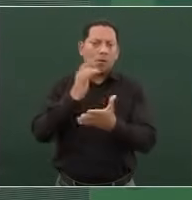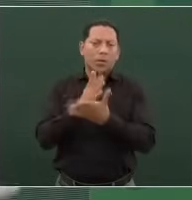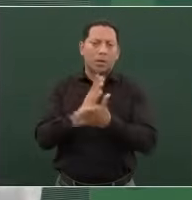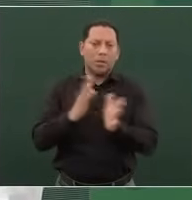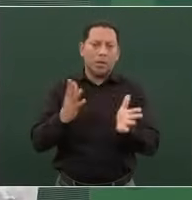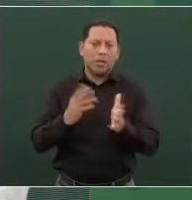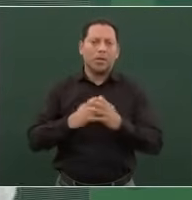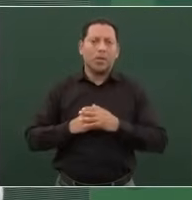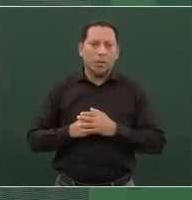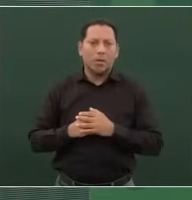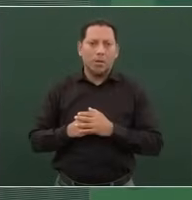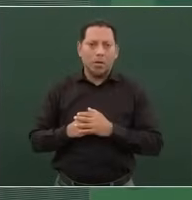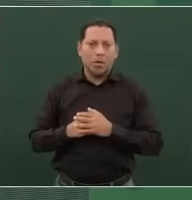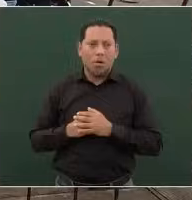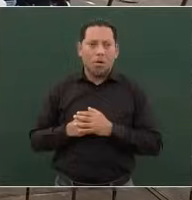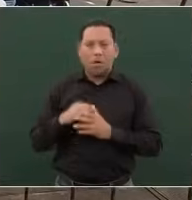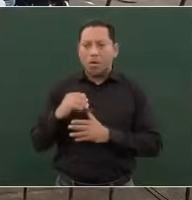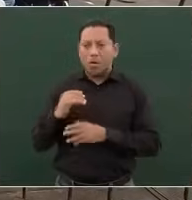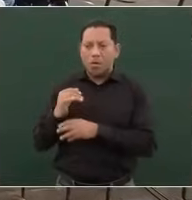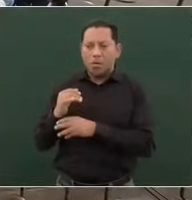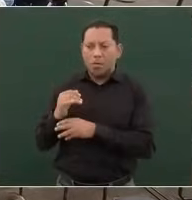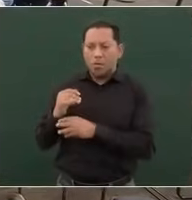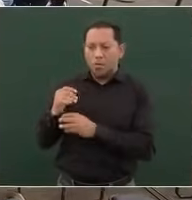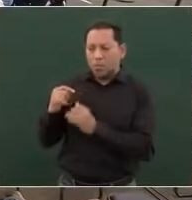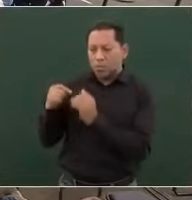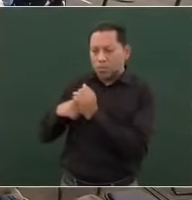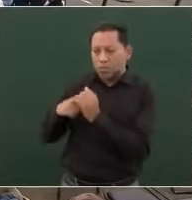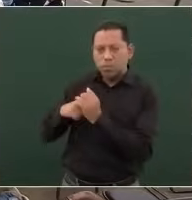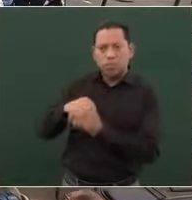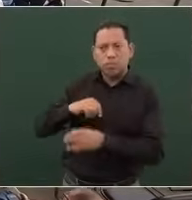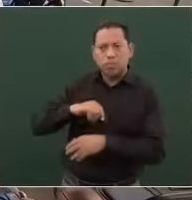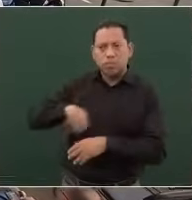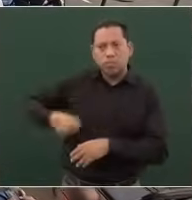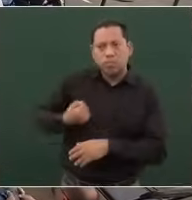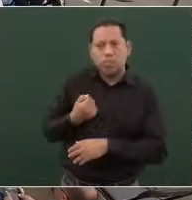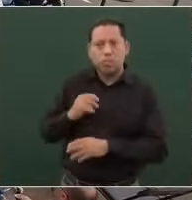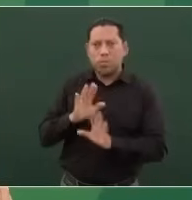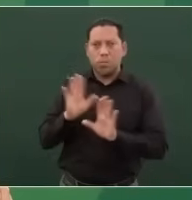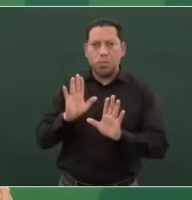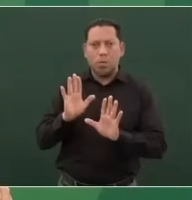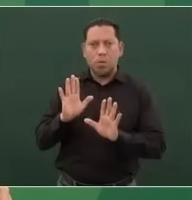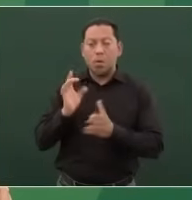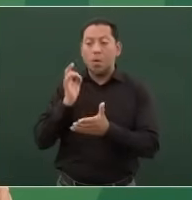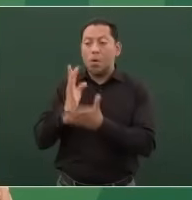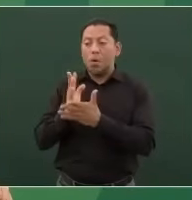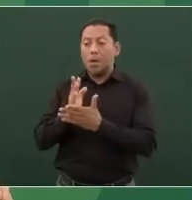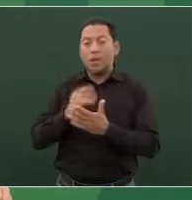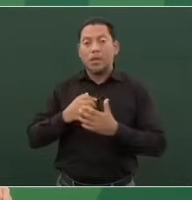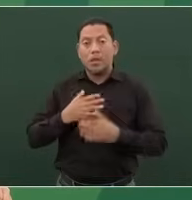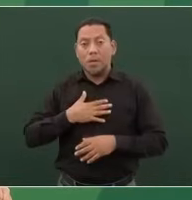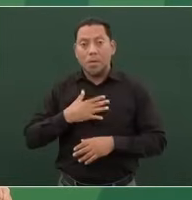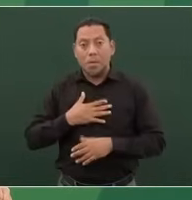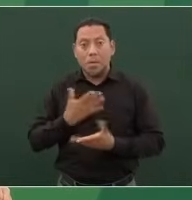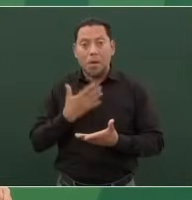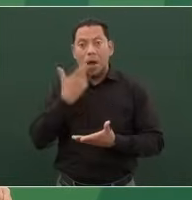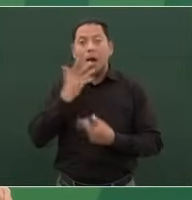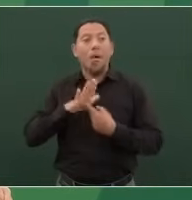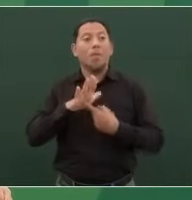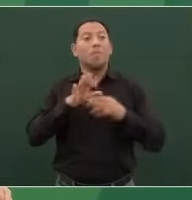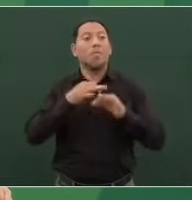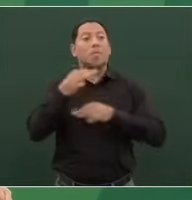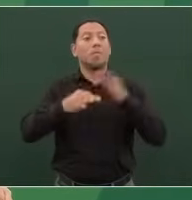que no se oculte información, que no se dé a conocer solo lo que le conviene a